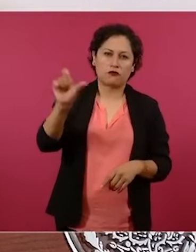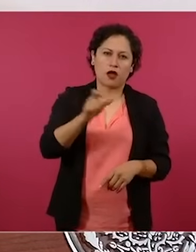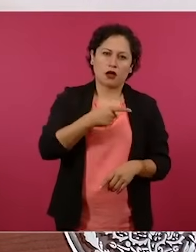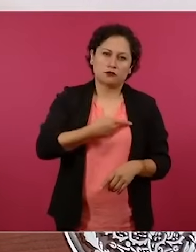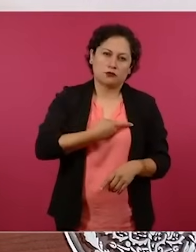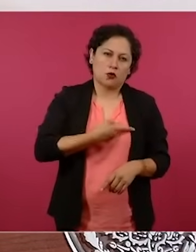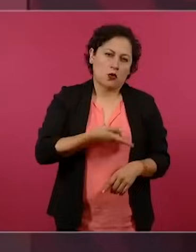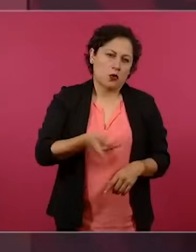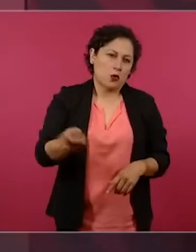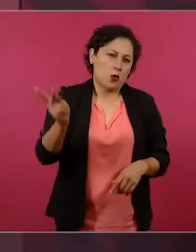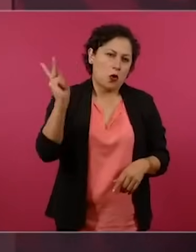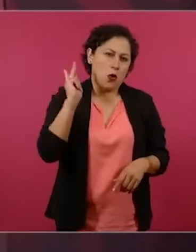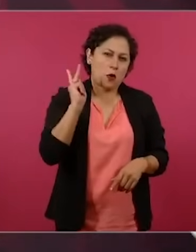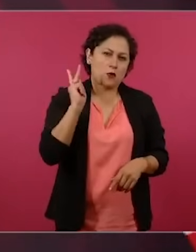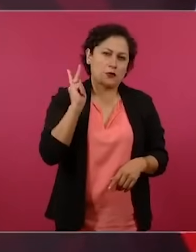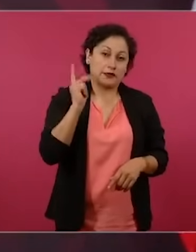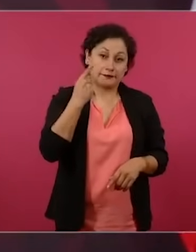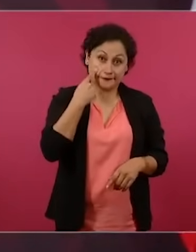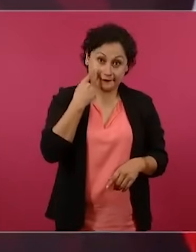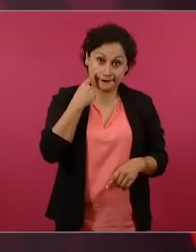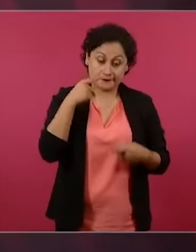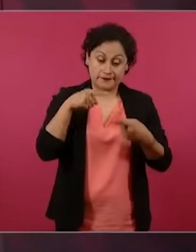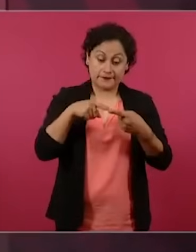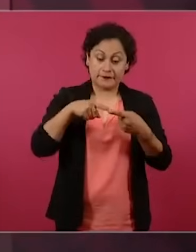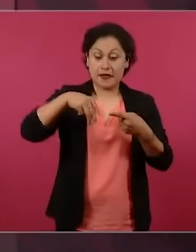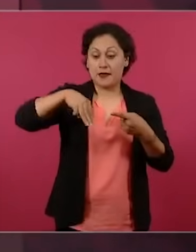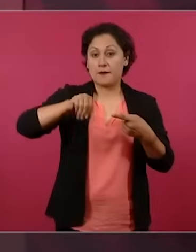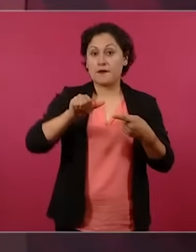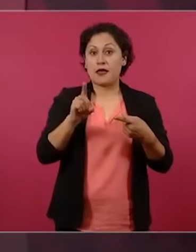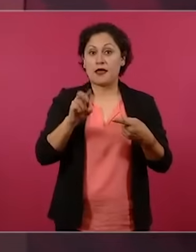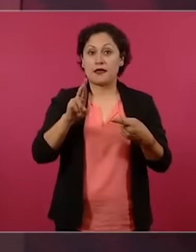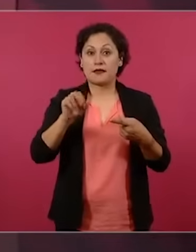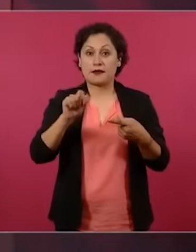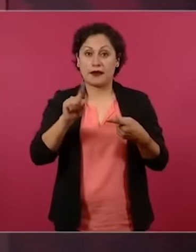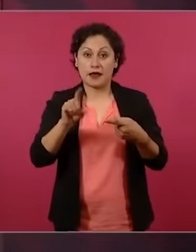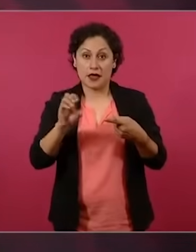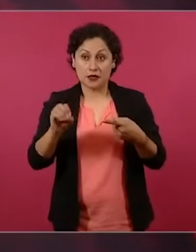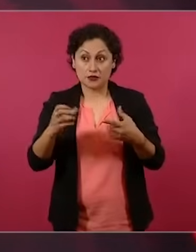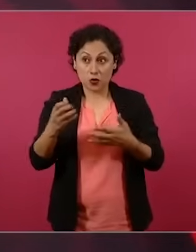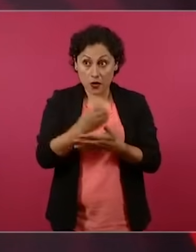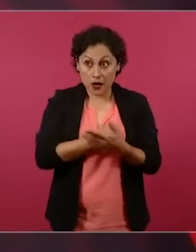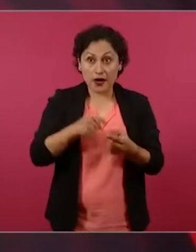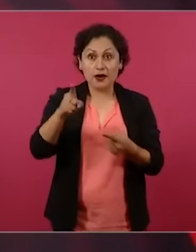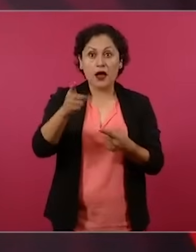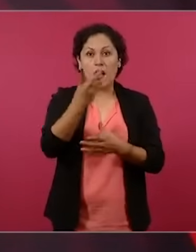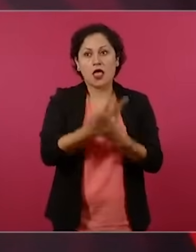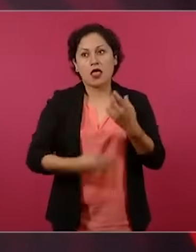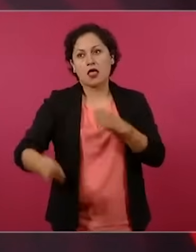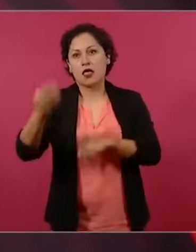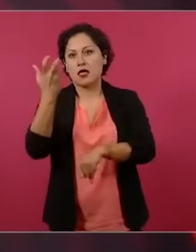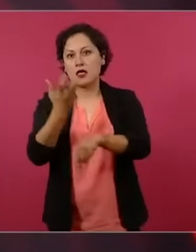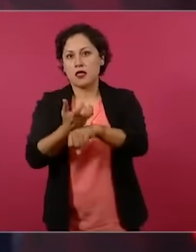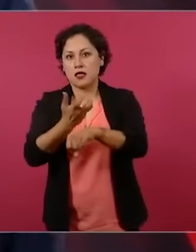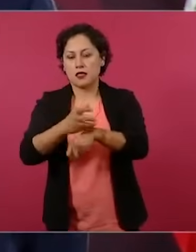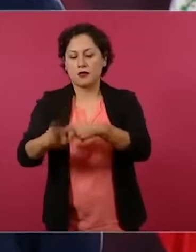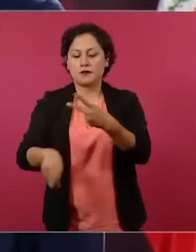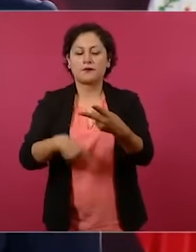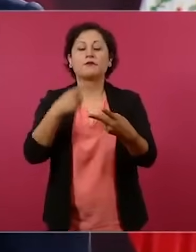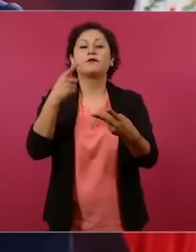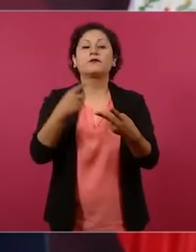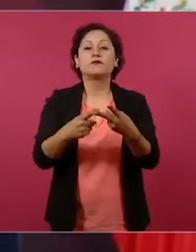si gana Madrazo se va a tener que ir al extranjero, si gana Calderón se va a tener que ir a su